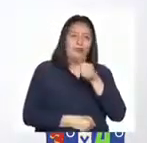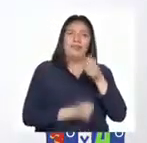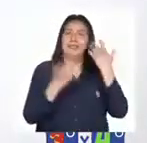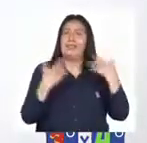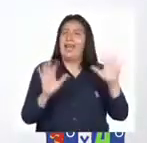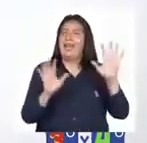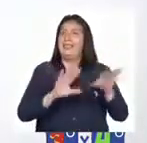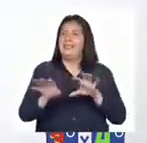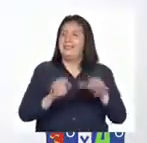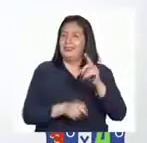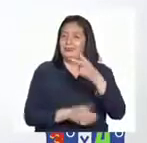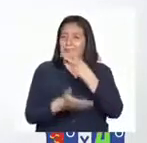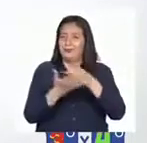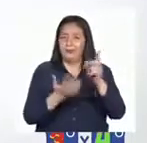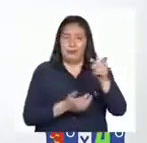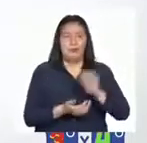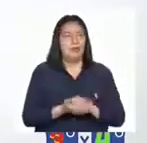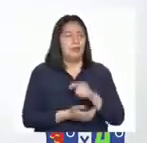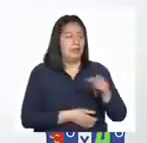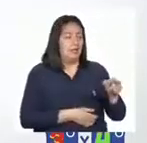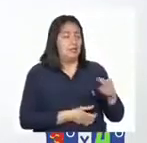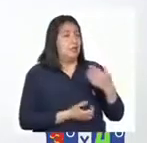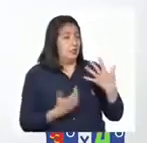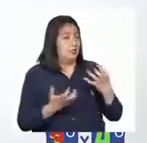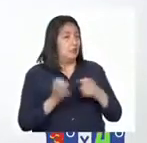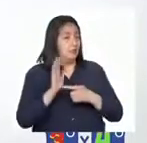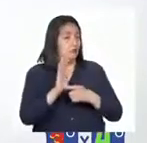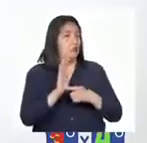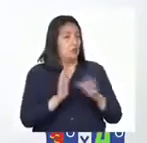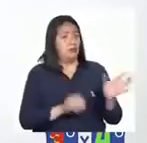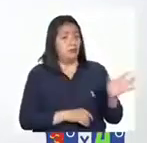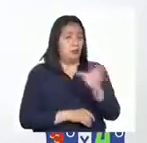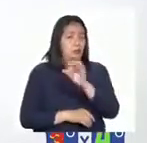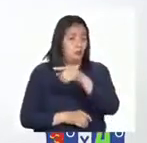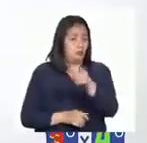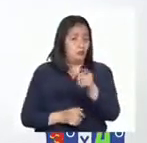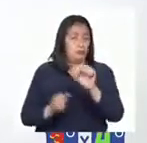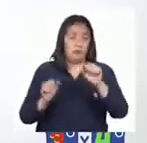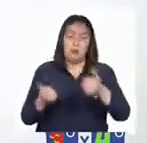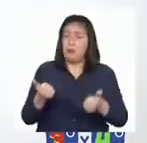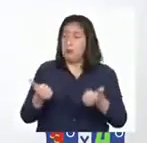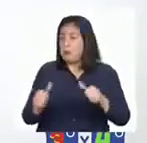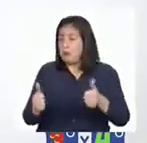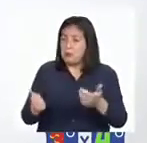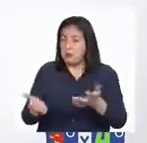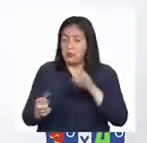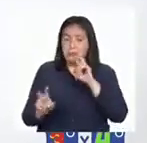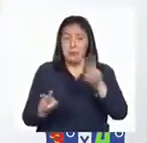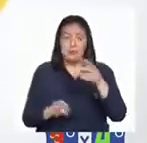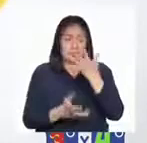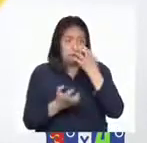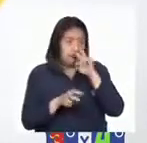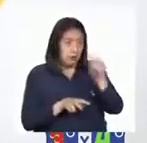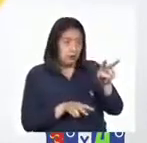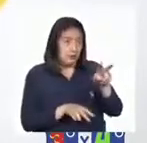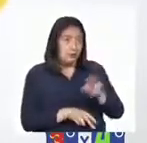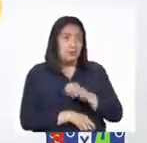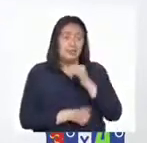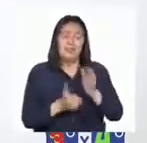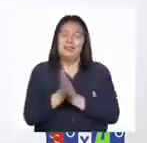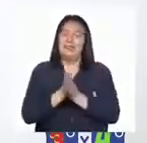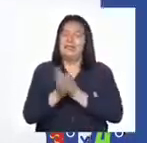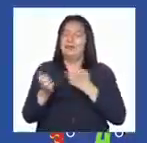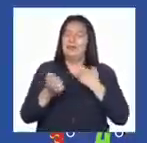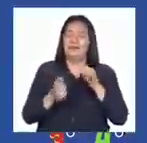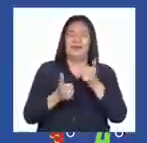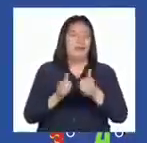ya hizo su reto de las 2 semanas. Ella quiere enseñarnos a todas y todos qué tal le ha salido. ¿Quieren ver el reportaje? ¡Qué emoción!